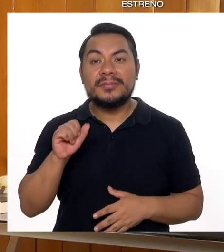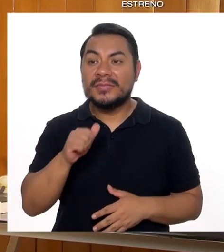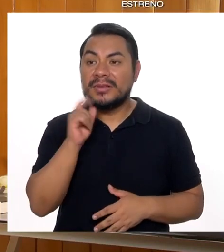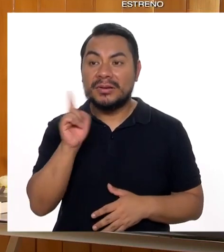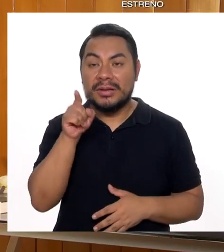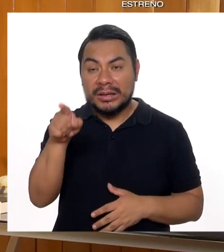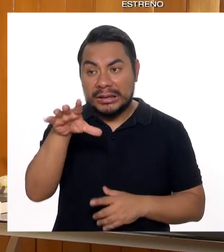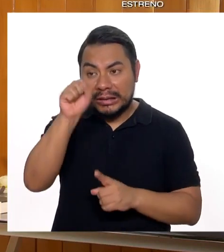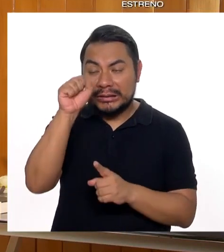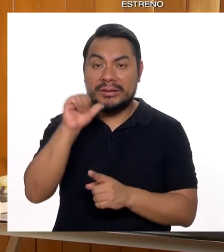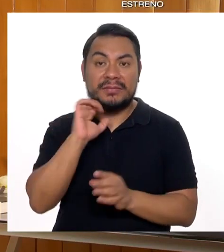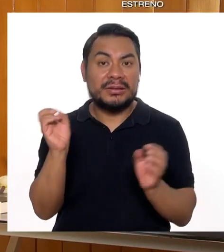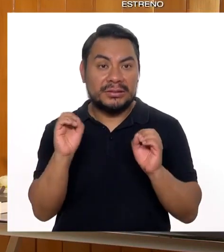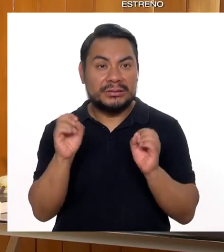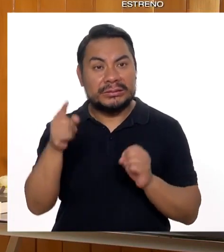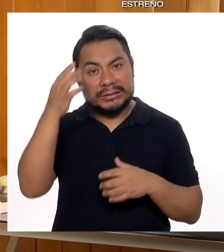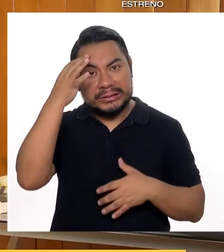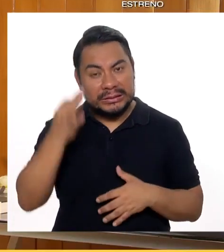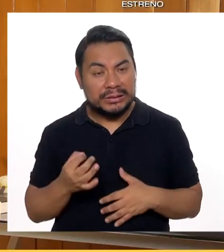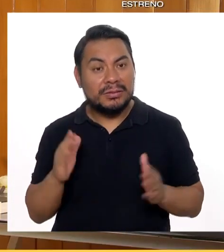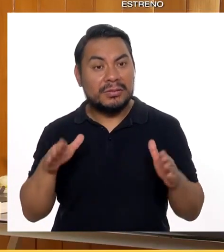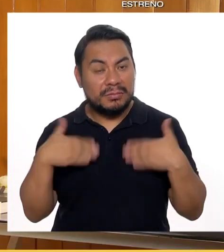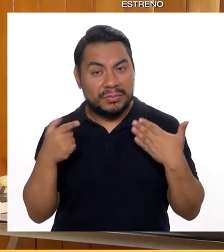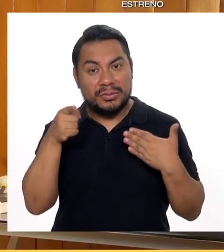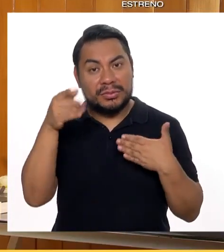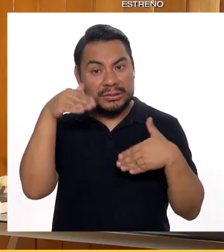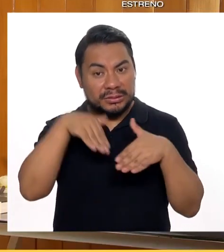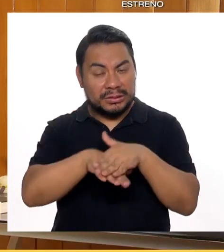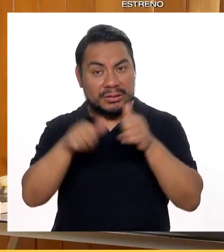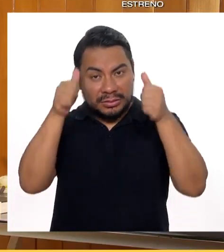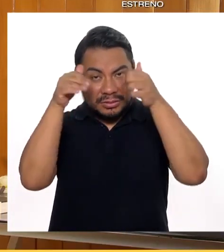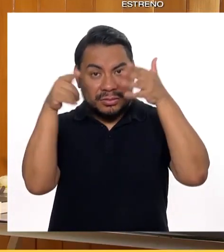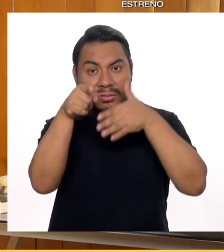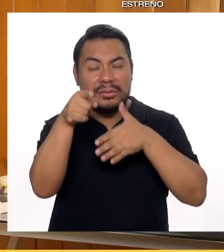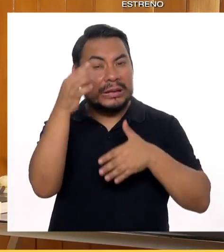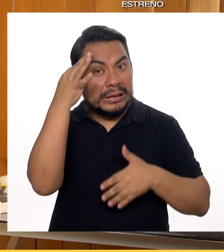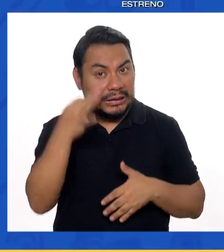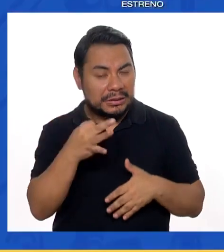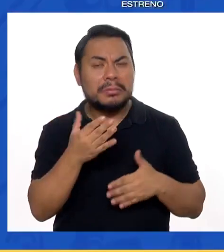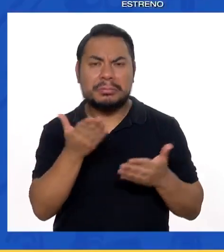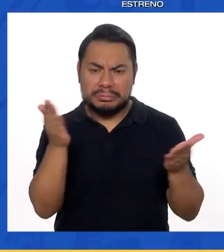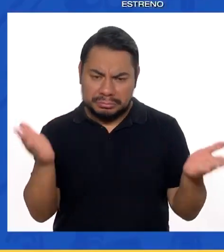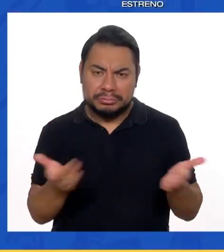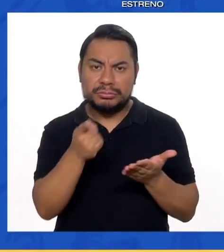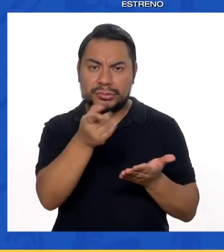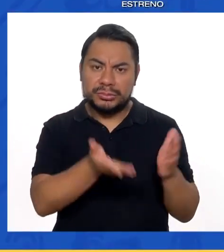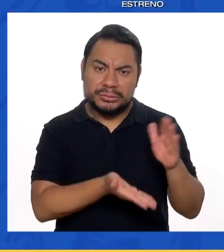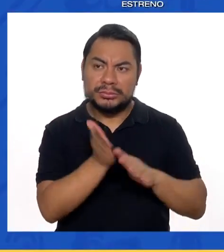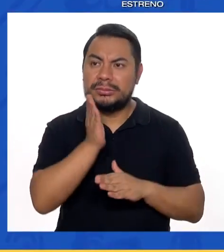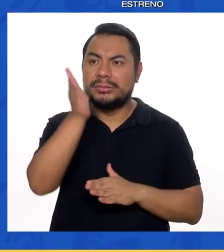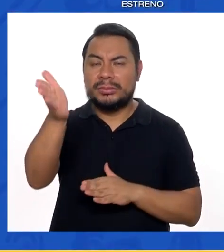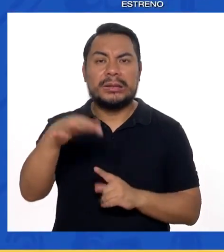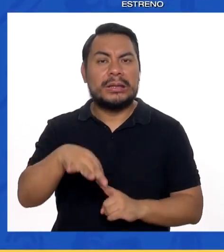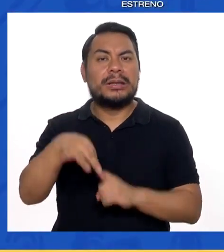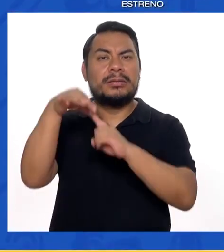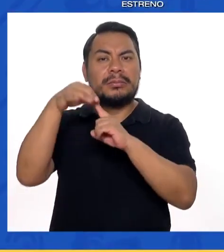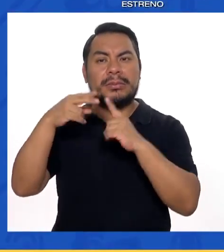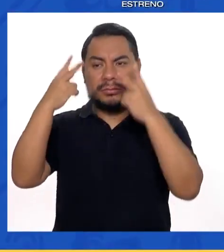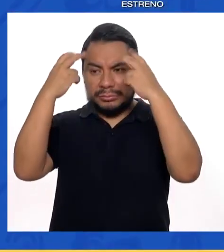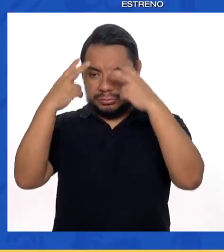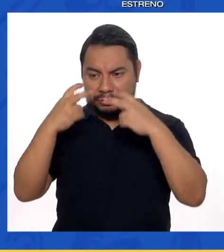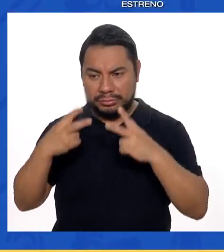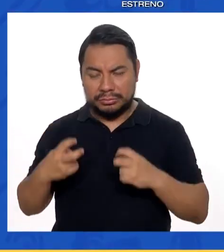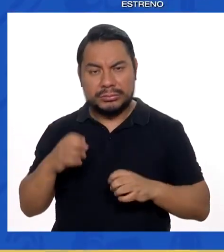Si es que aún no consiguen su diagnóstico y creen que pueden estar dentro del espectro, les animaría a ir a hacer